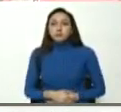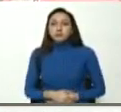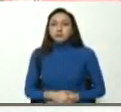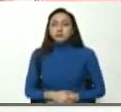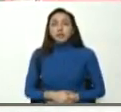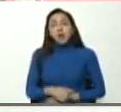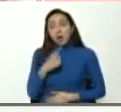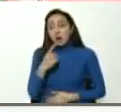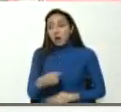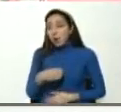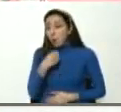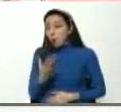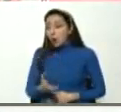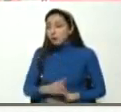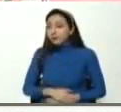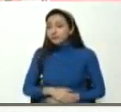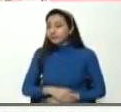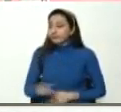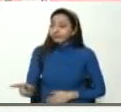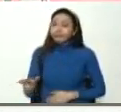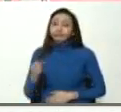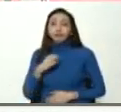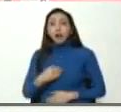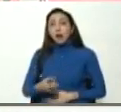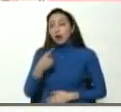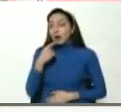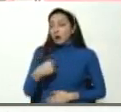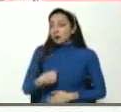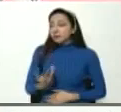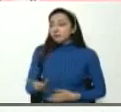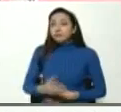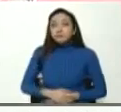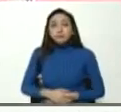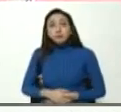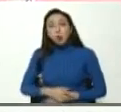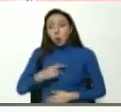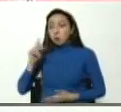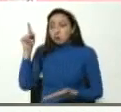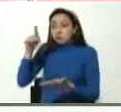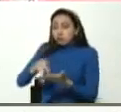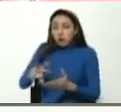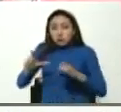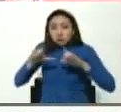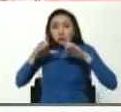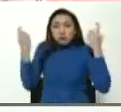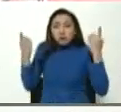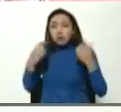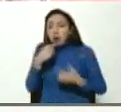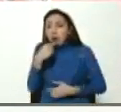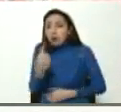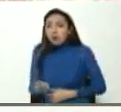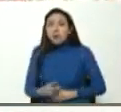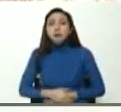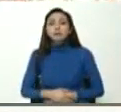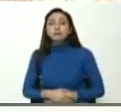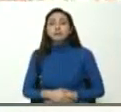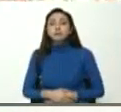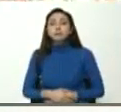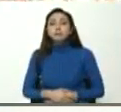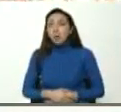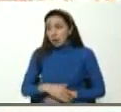y le dije bueno pero ya no me da asco po porque siempre aquí va la guaira le decía bueno persa carneiro